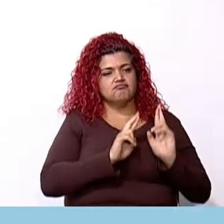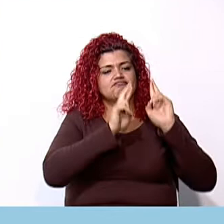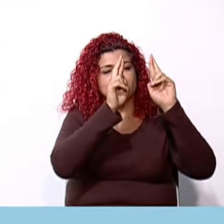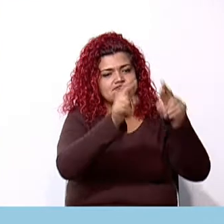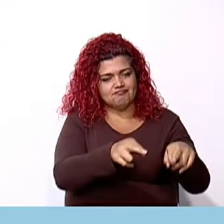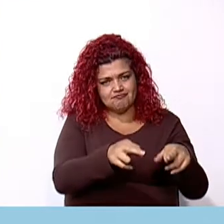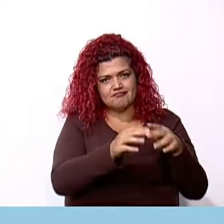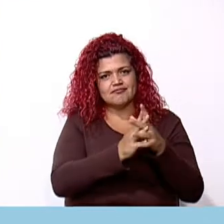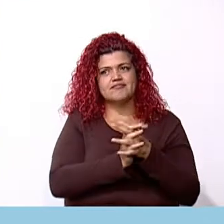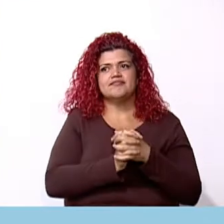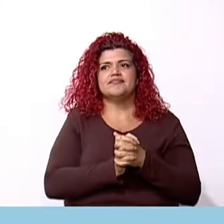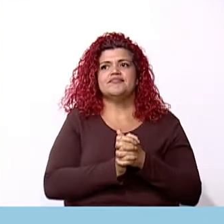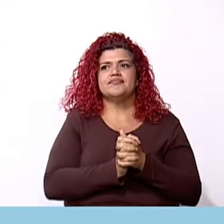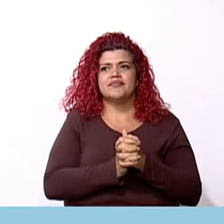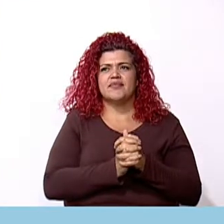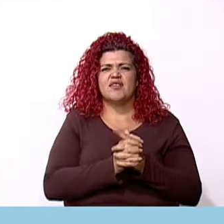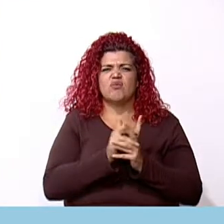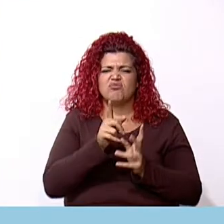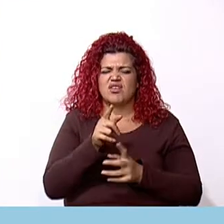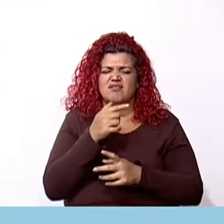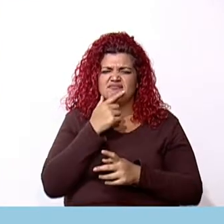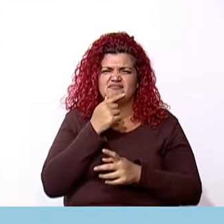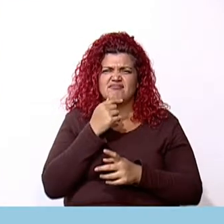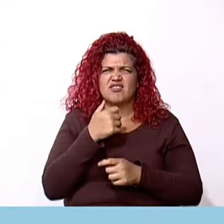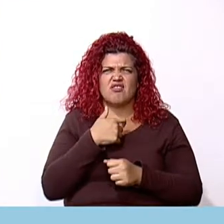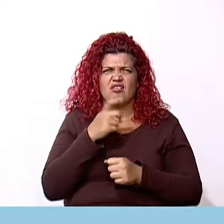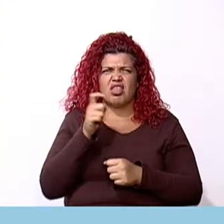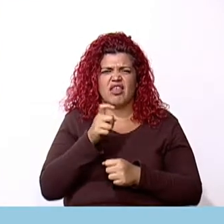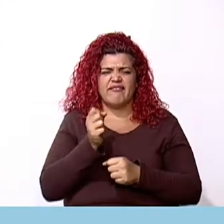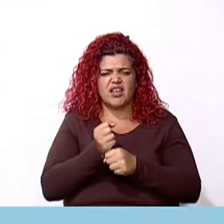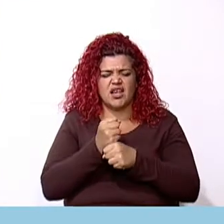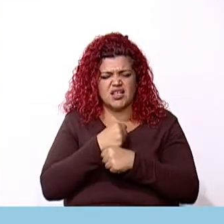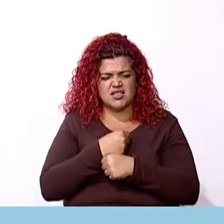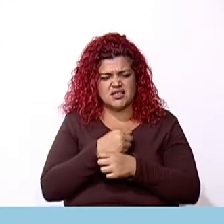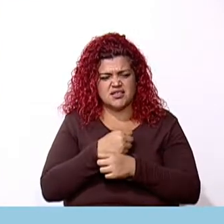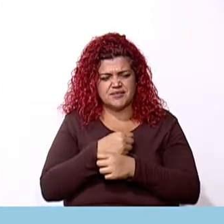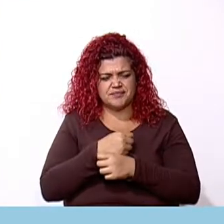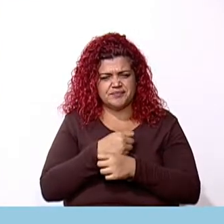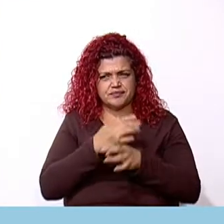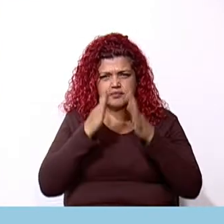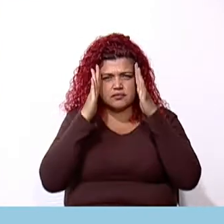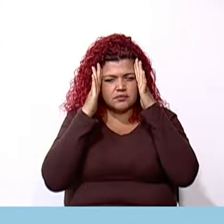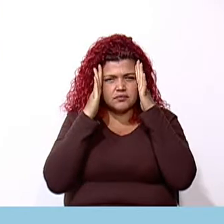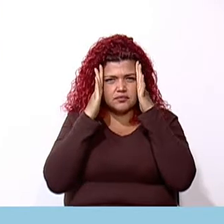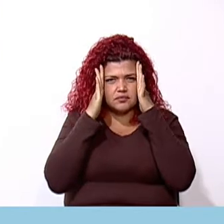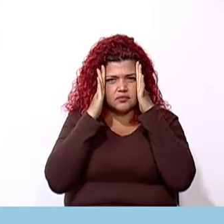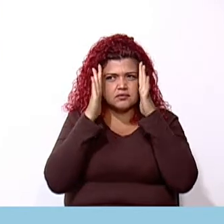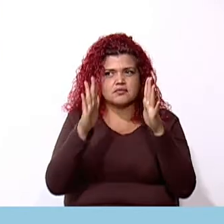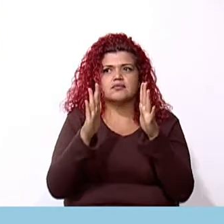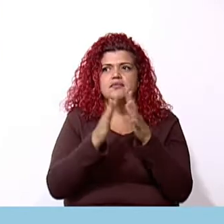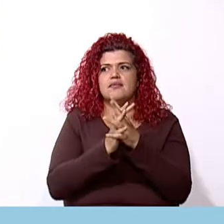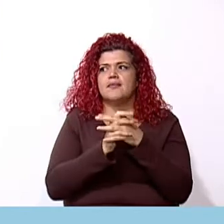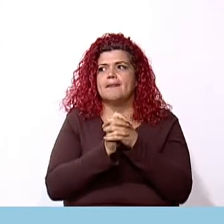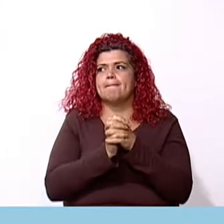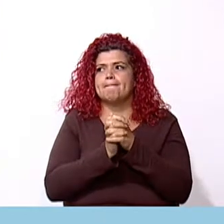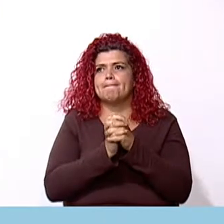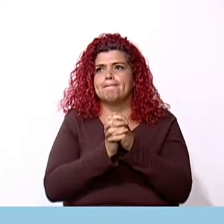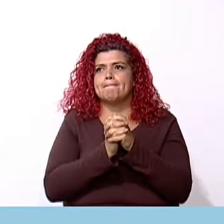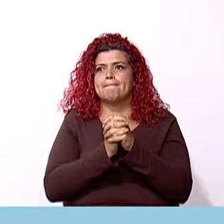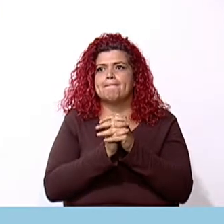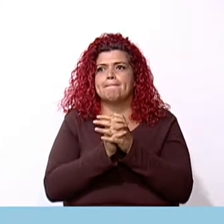niñas. ¿Qué creen que debemos hacer allí? Prestemos mucha atención.